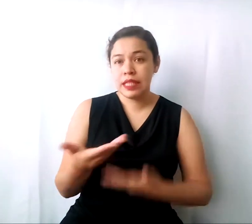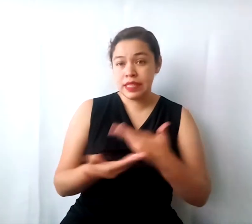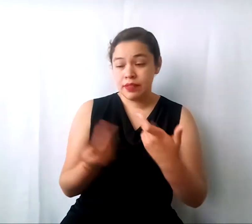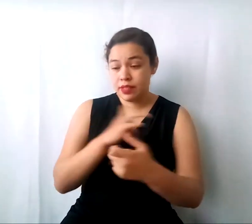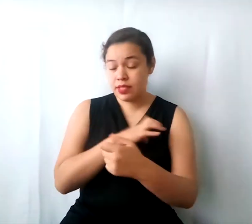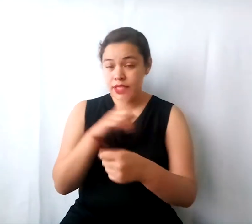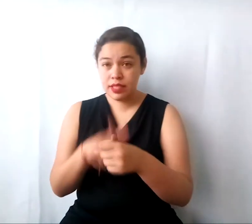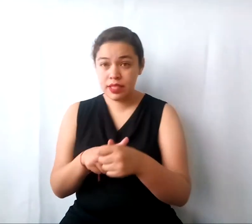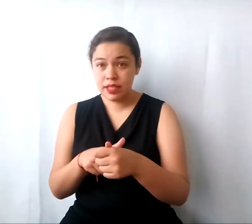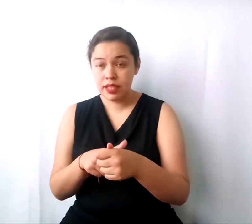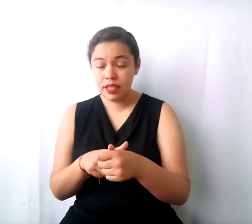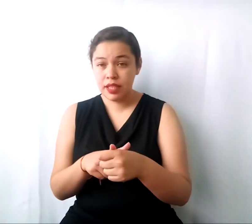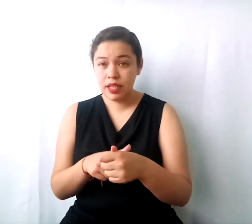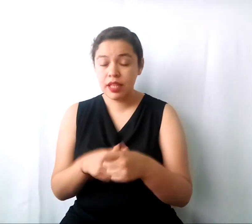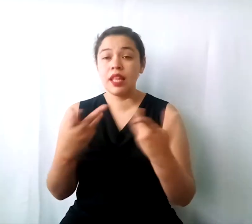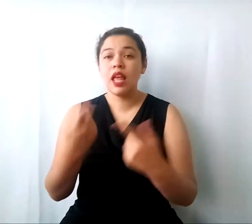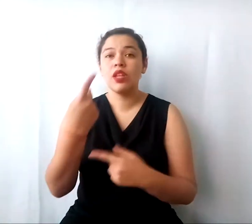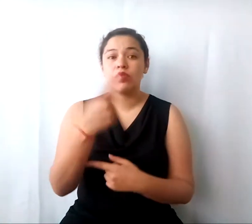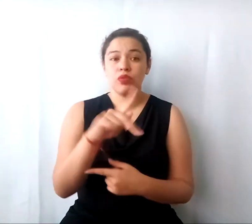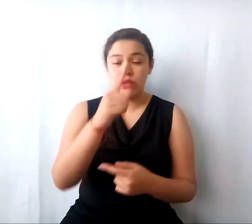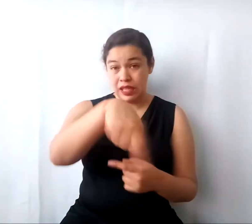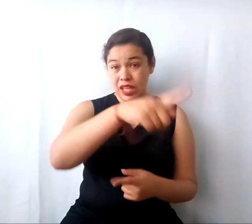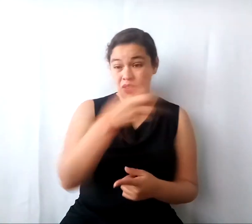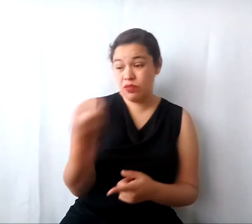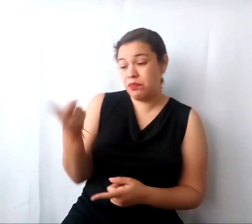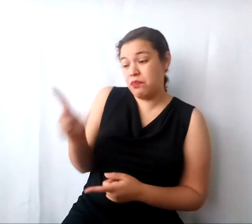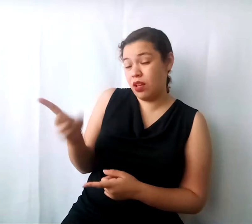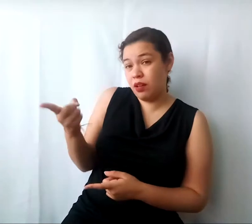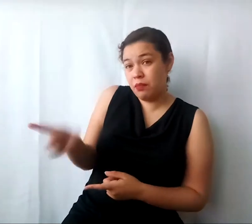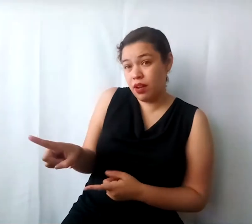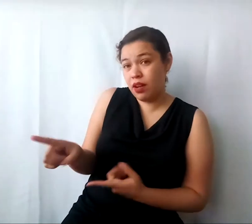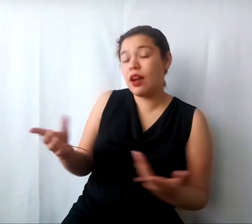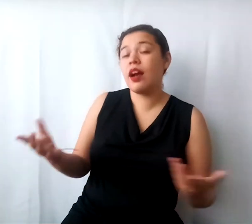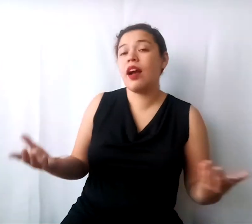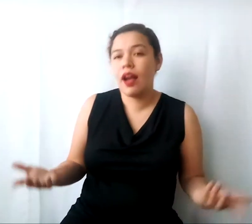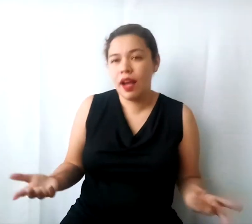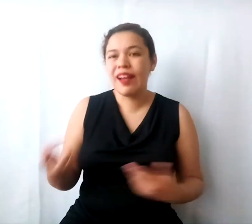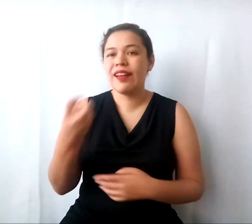especializados y si está bajo sus órdenes, pues sí hay,